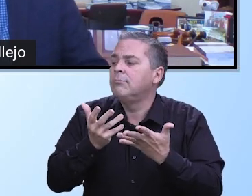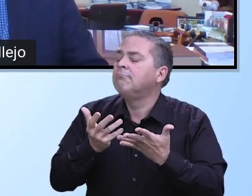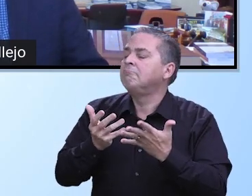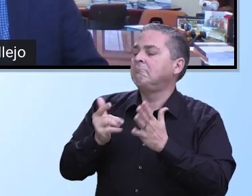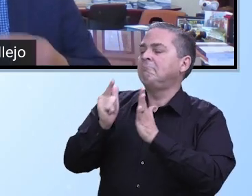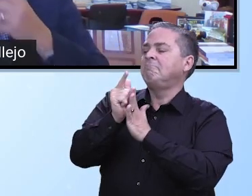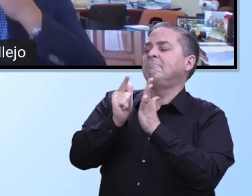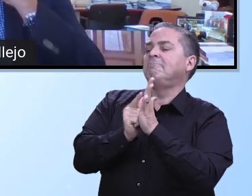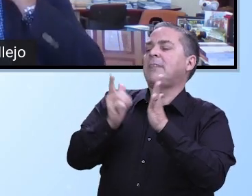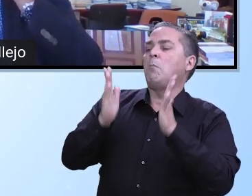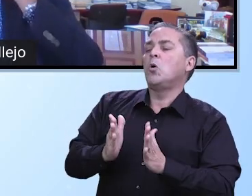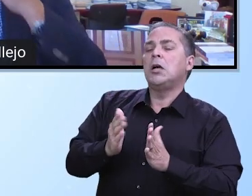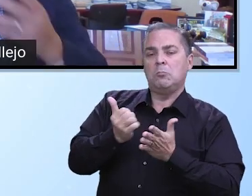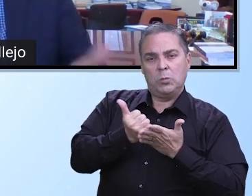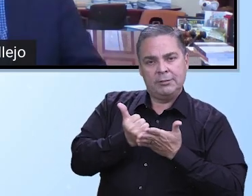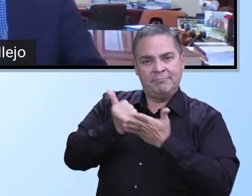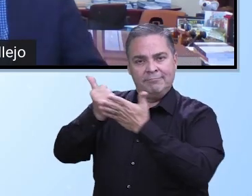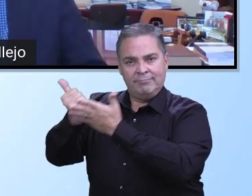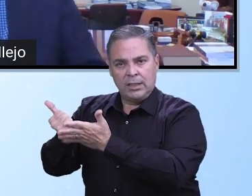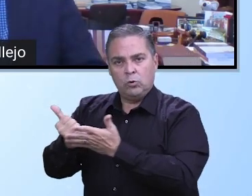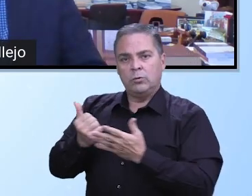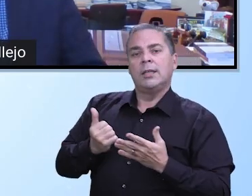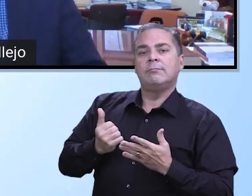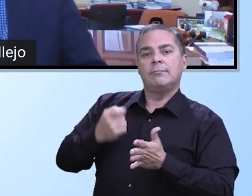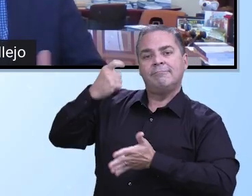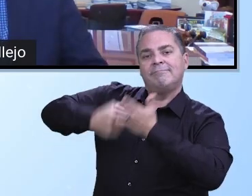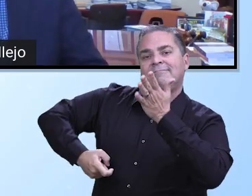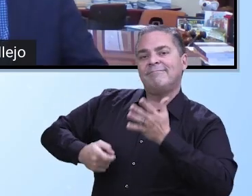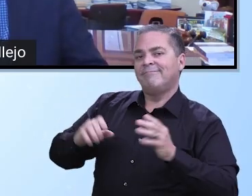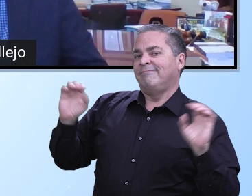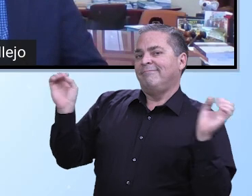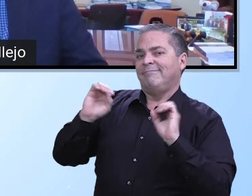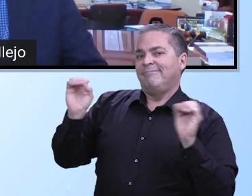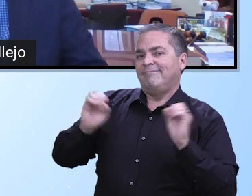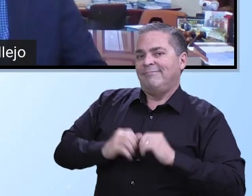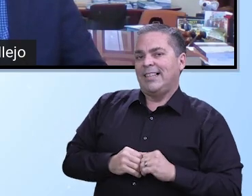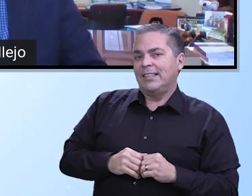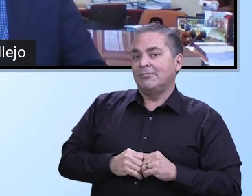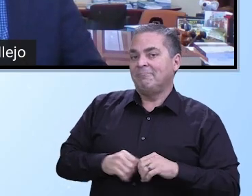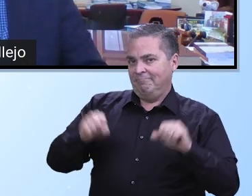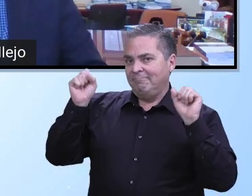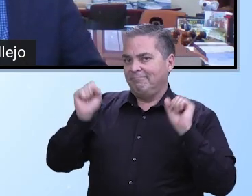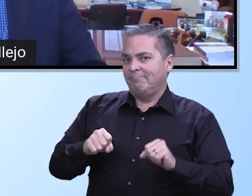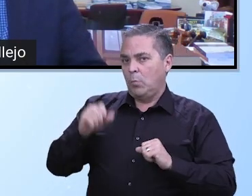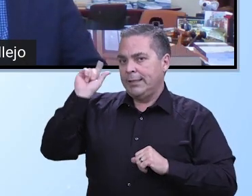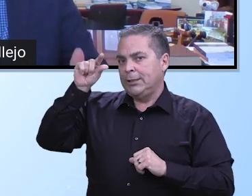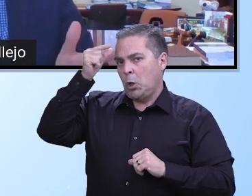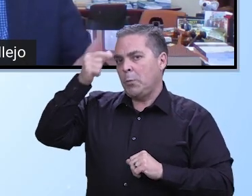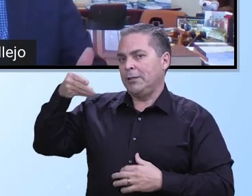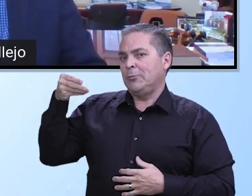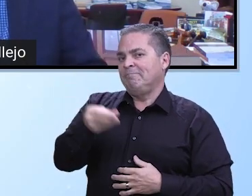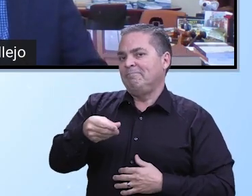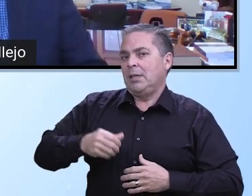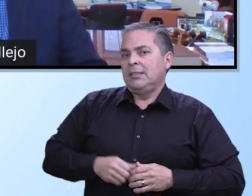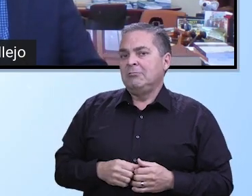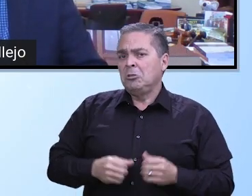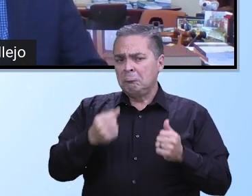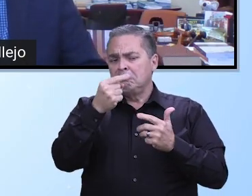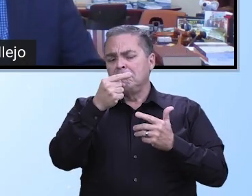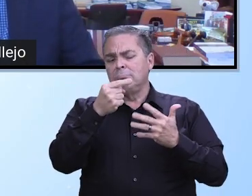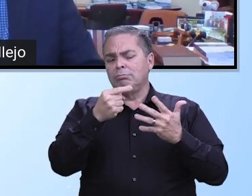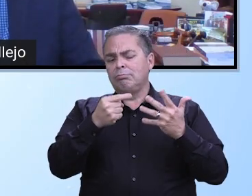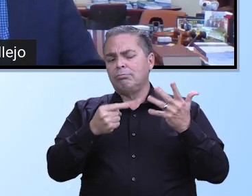propia ley reconoce incluso la posibilidad de utilizar recursos periciales a costa del Estado si se da la circunstancia. Así que esos principios siempre los